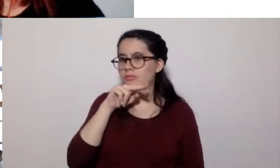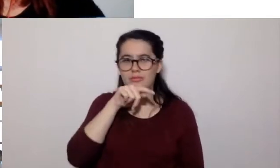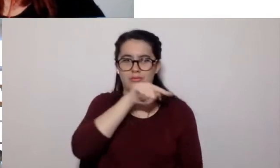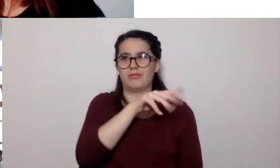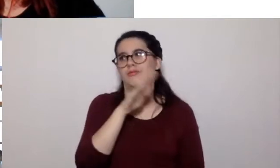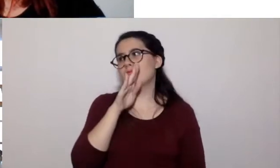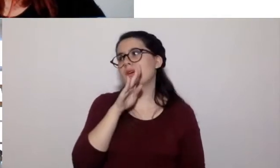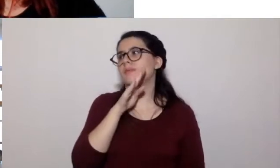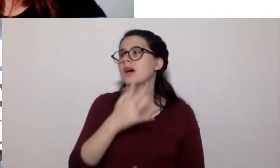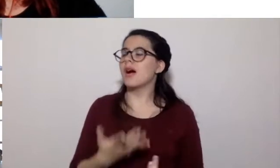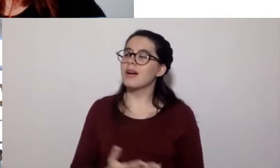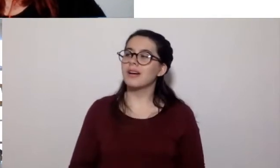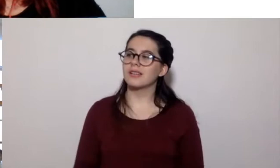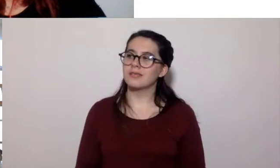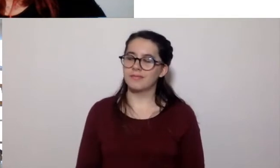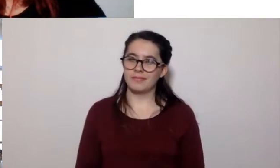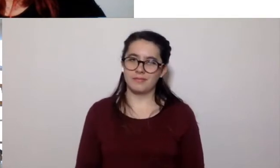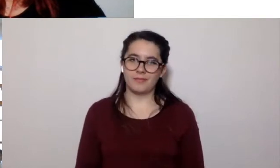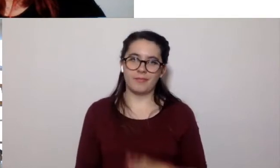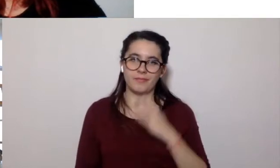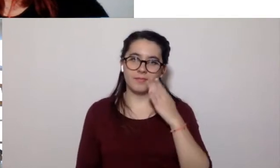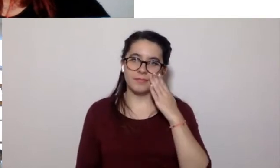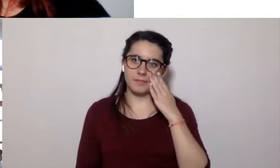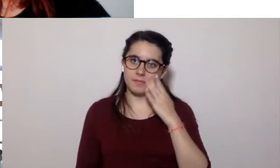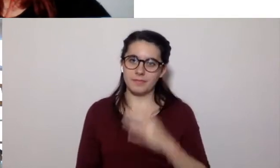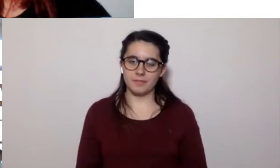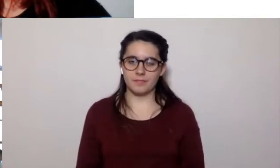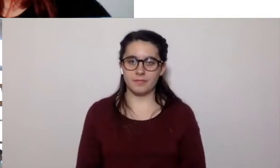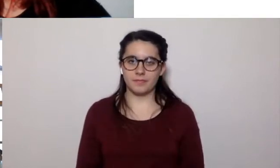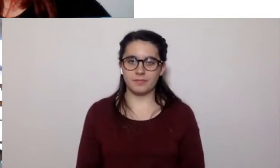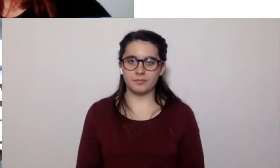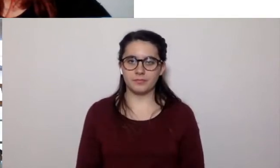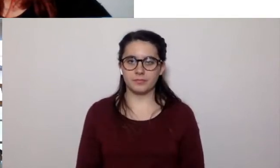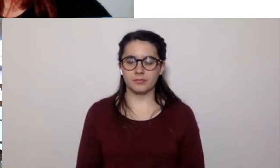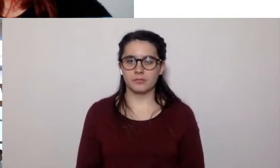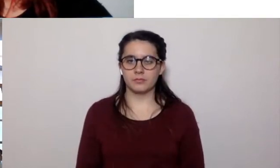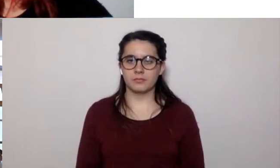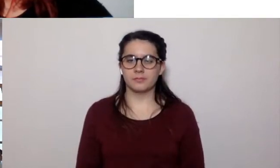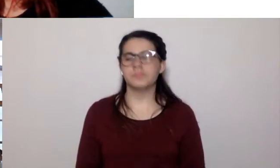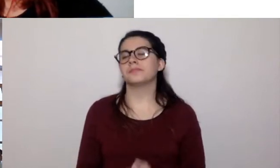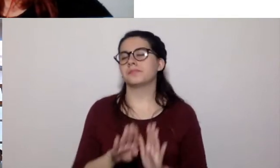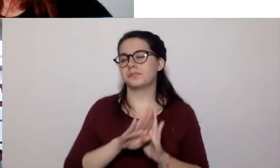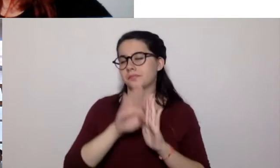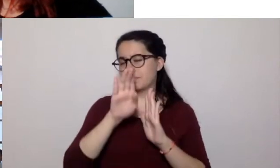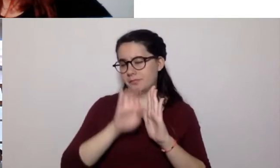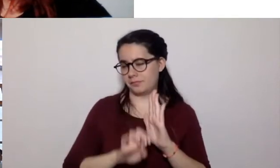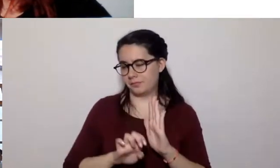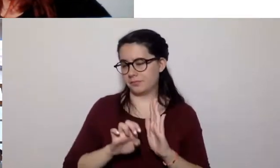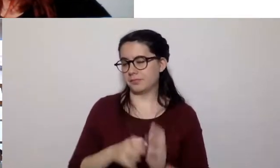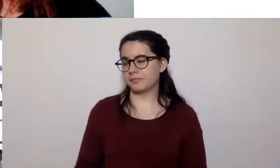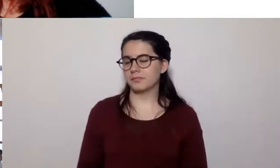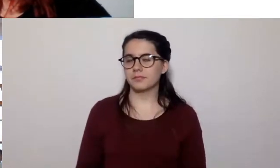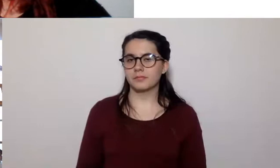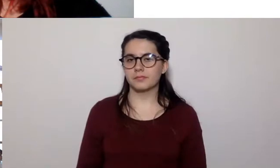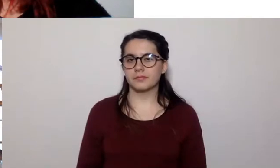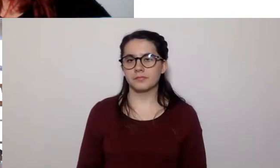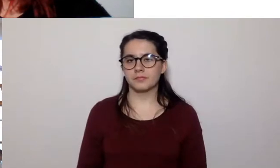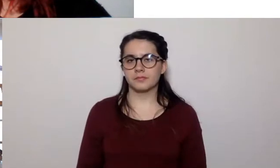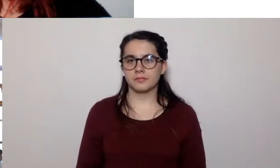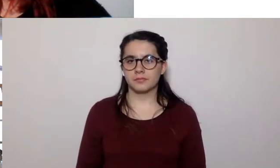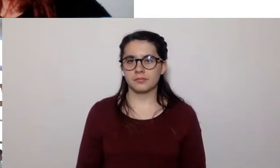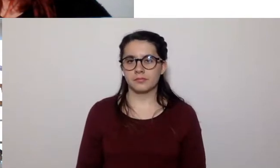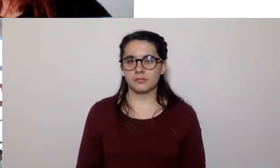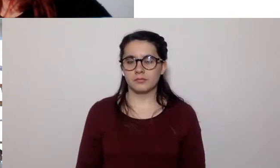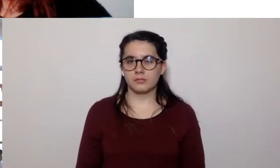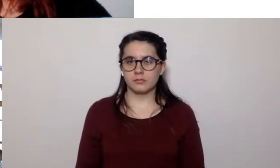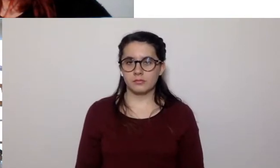importante. Pero dentro de esto mismo, por ejemplo, Anabel, hay una cosa que se llama